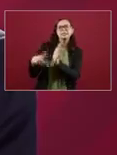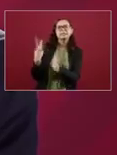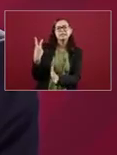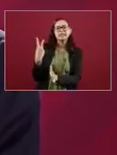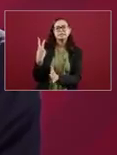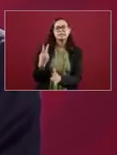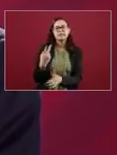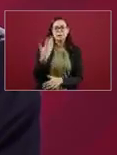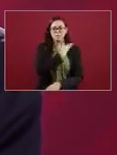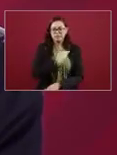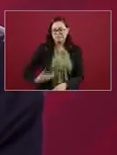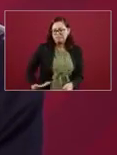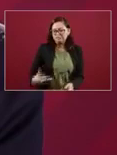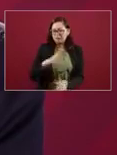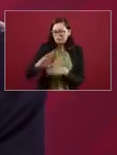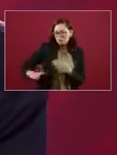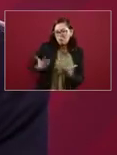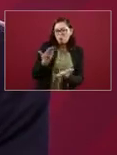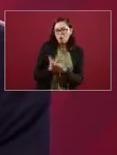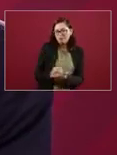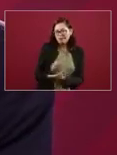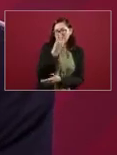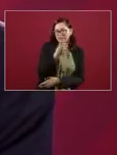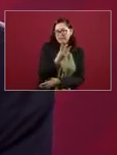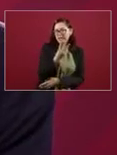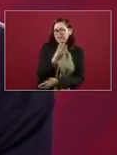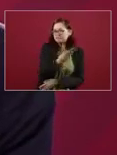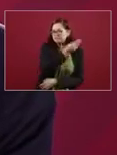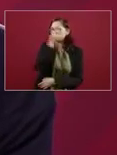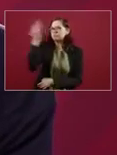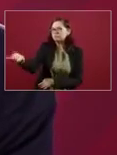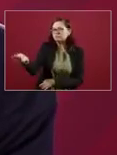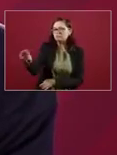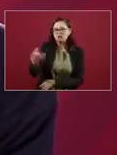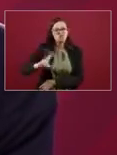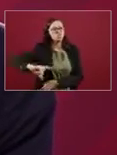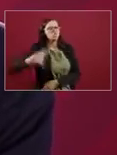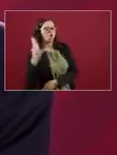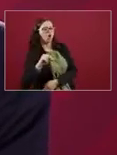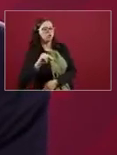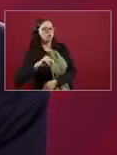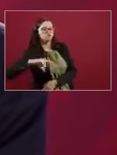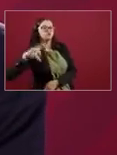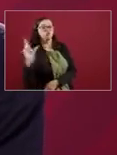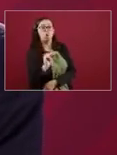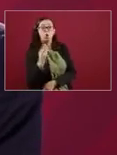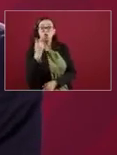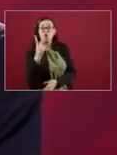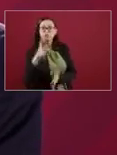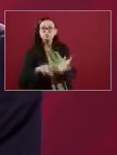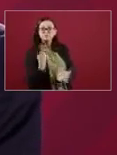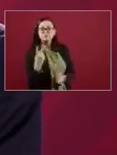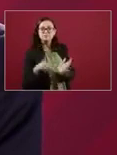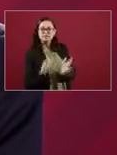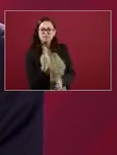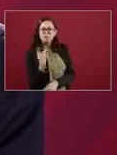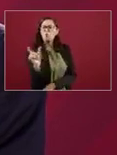una terna por dos ocasiones al presidente de la